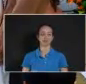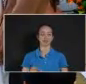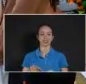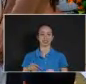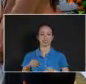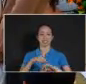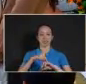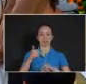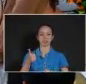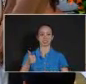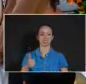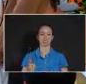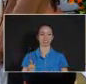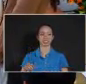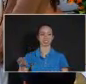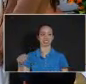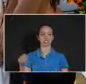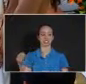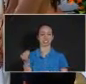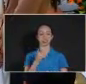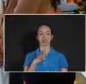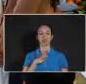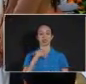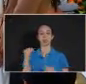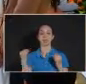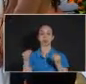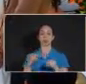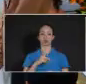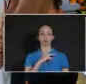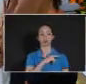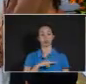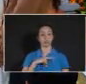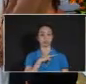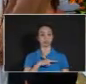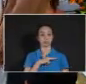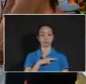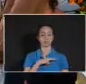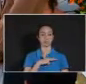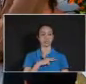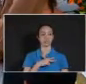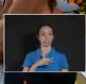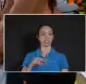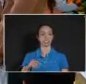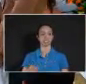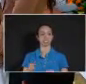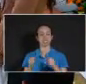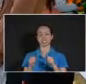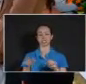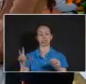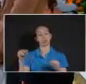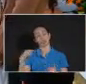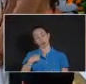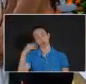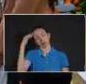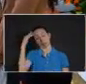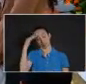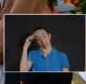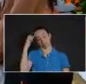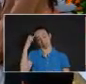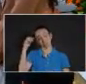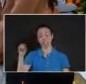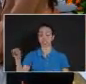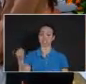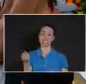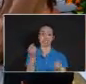demasiadas virtudes. Y yo me decía: es imposible encontrar a alguien así. Ahora me doy cuenta que esos